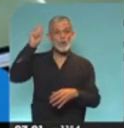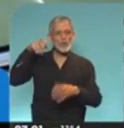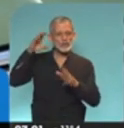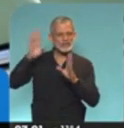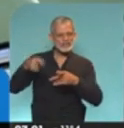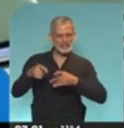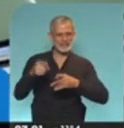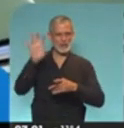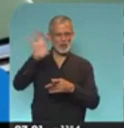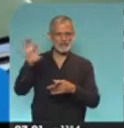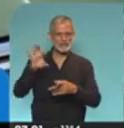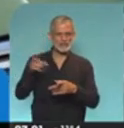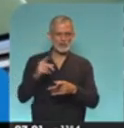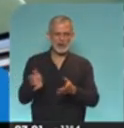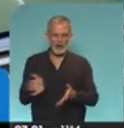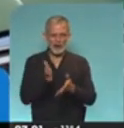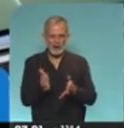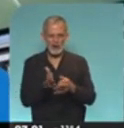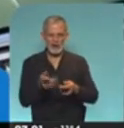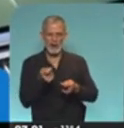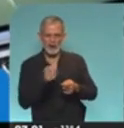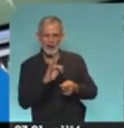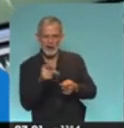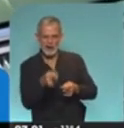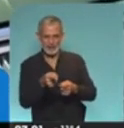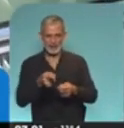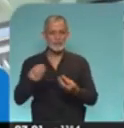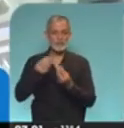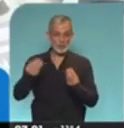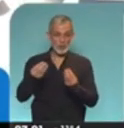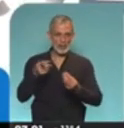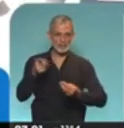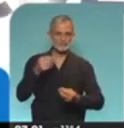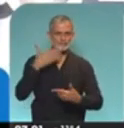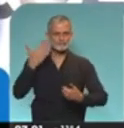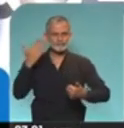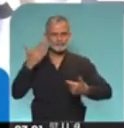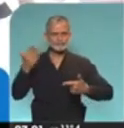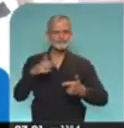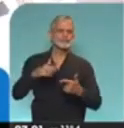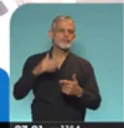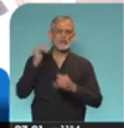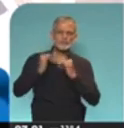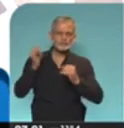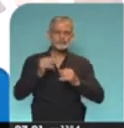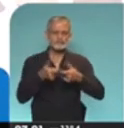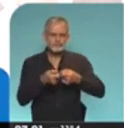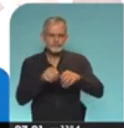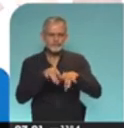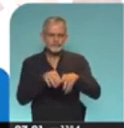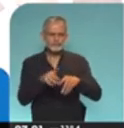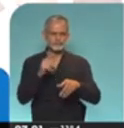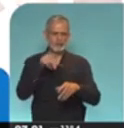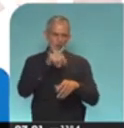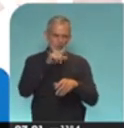de apología del crimen e instigación para cometer delitos, por sus expresiones vertidas en redes sociales en las que